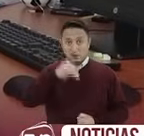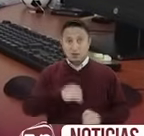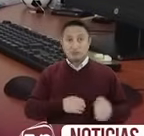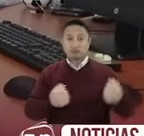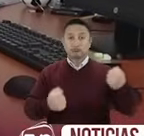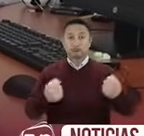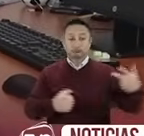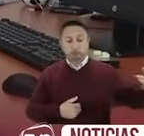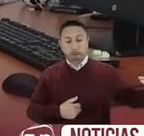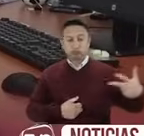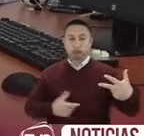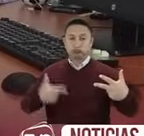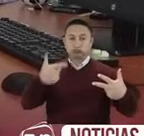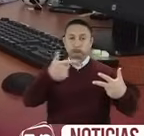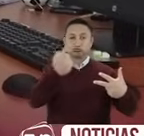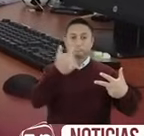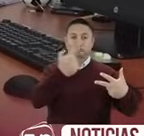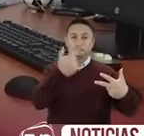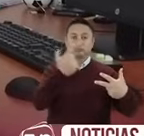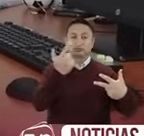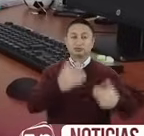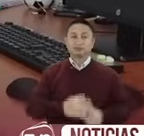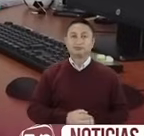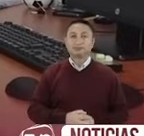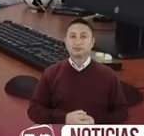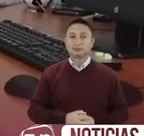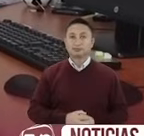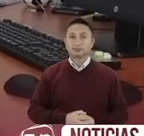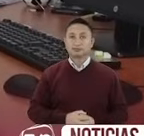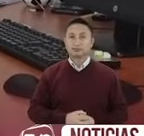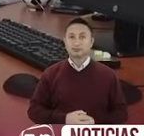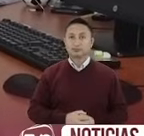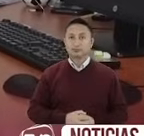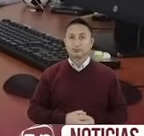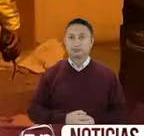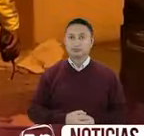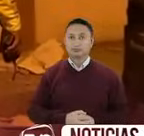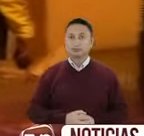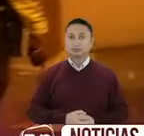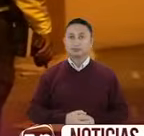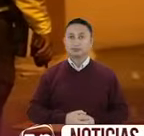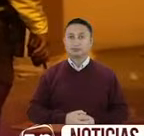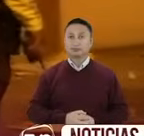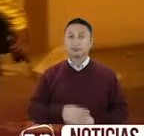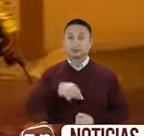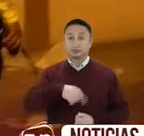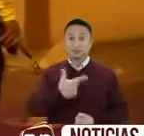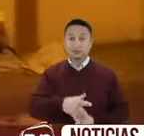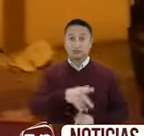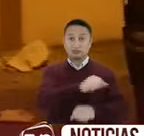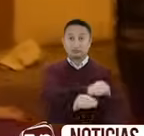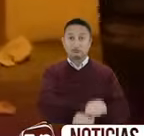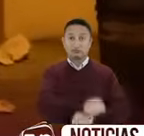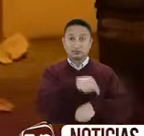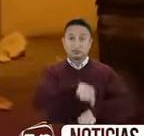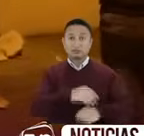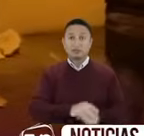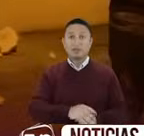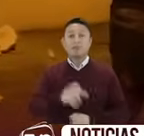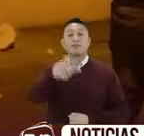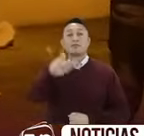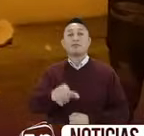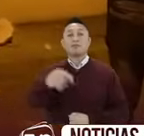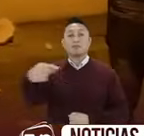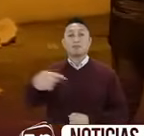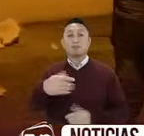fuego en dotación y proceden a neutralizarles a los individuos. Una vez neutralizados, fueron aprehendidos por presunto delito contra la